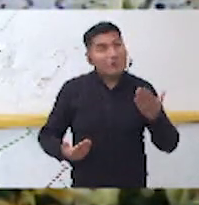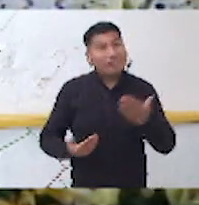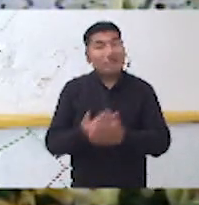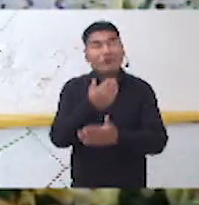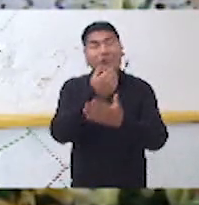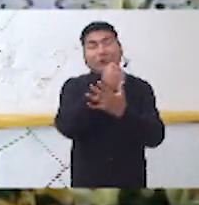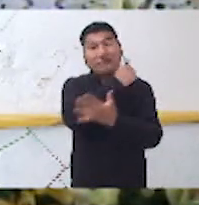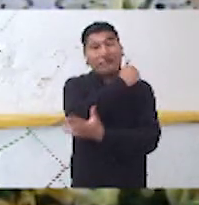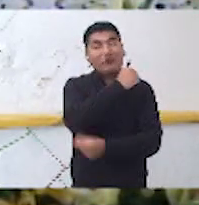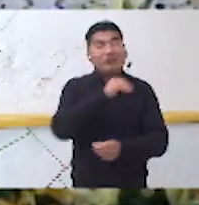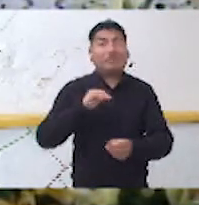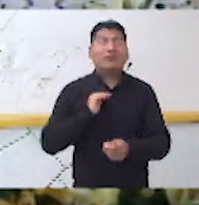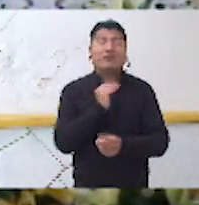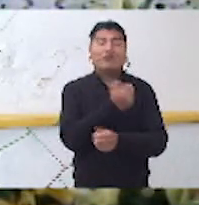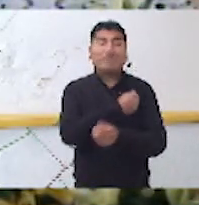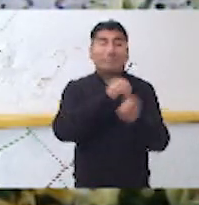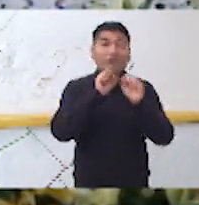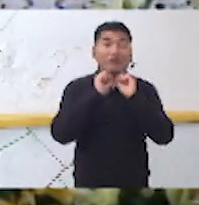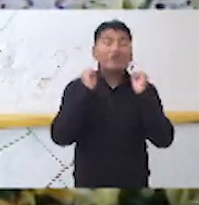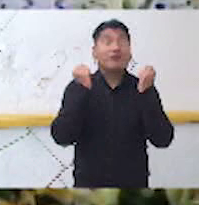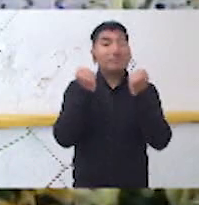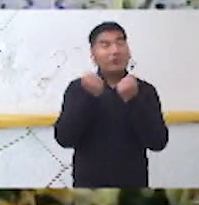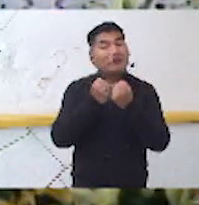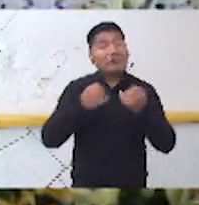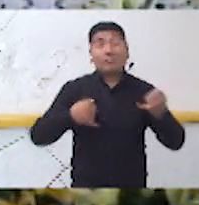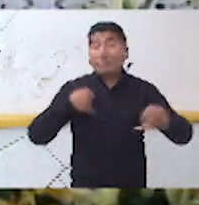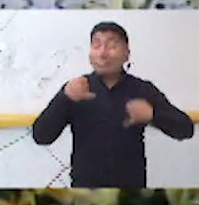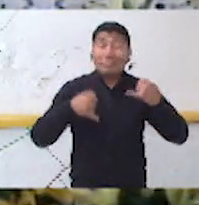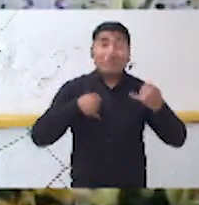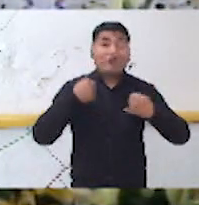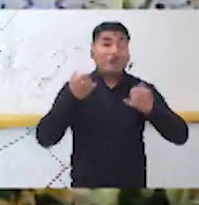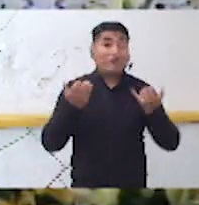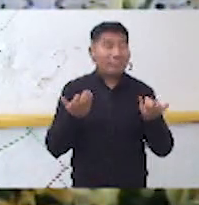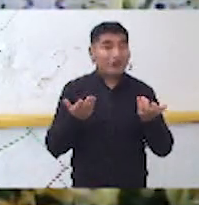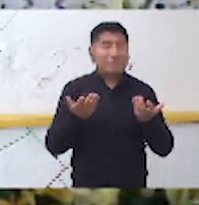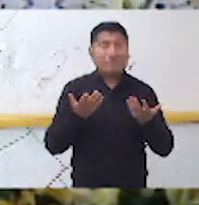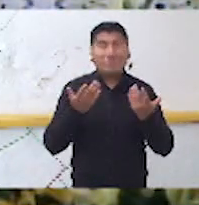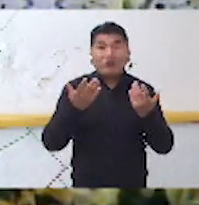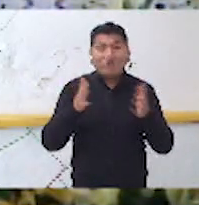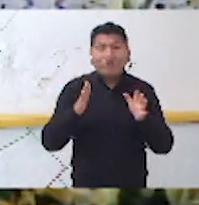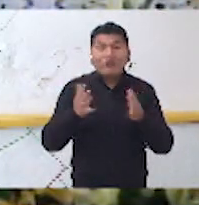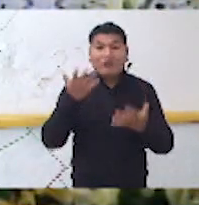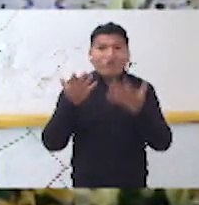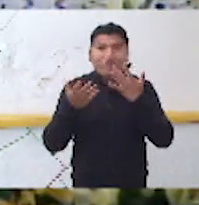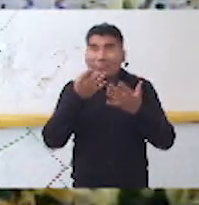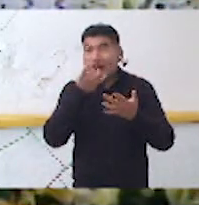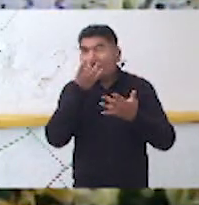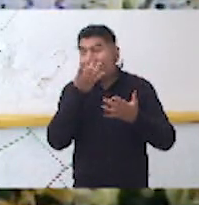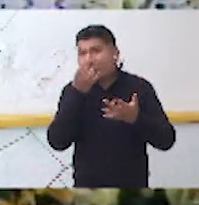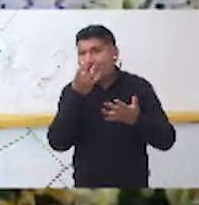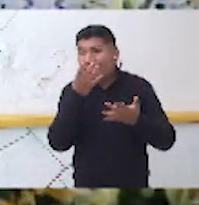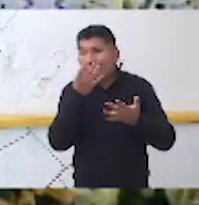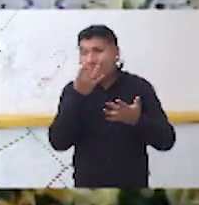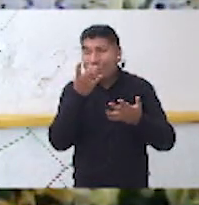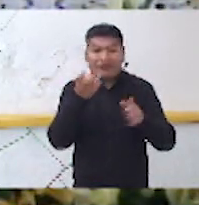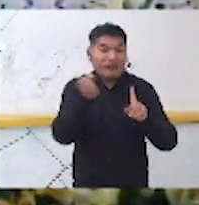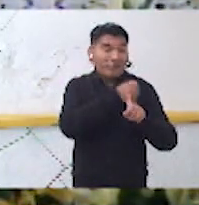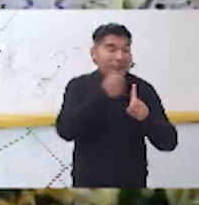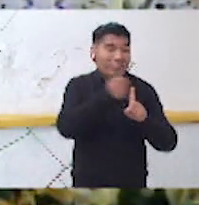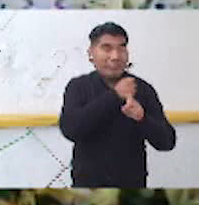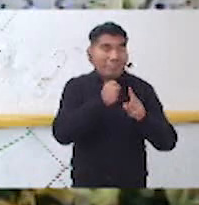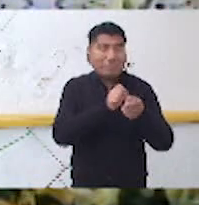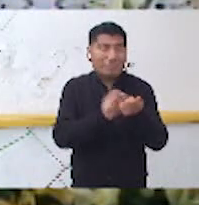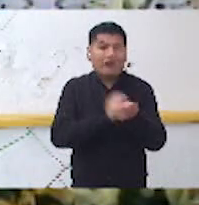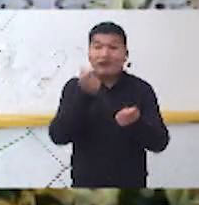pobres de nuestra sociedad, a los jóvenes que están atrapados por la droga, las violencias y el